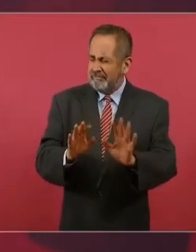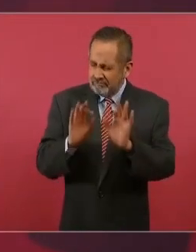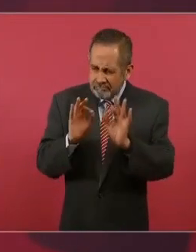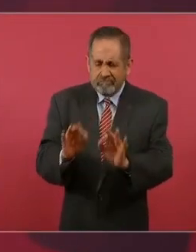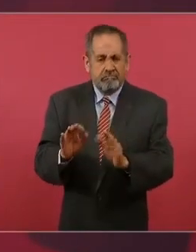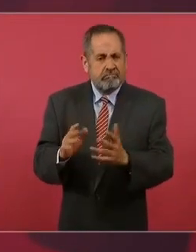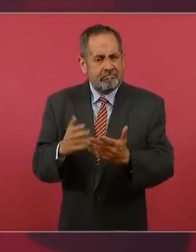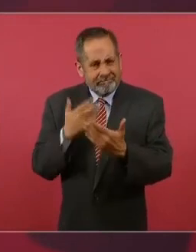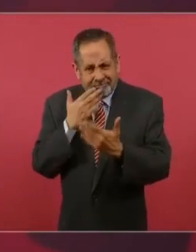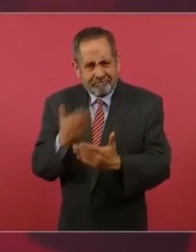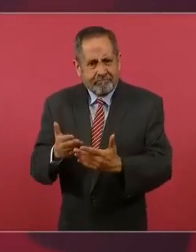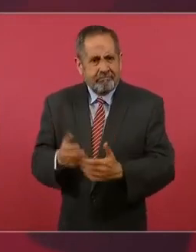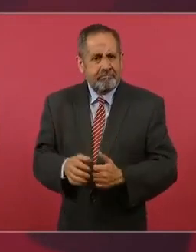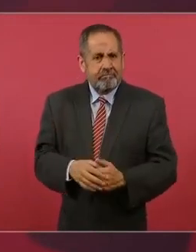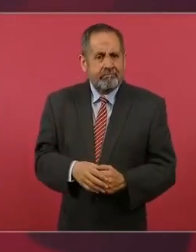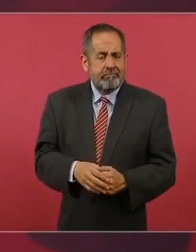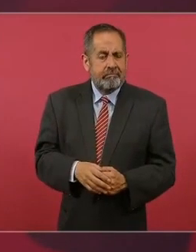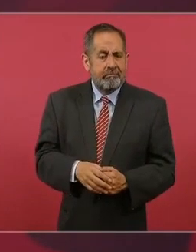de